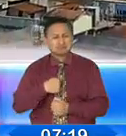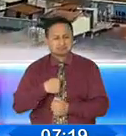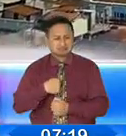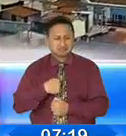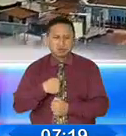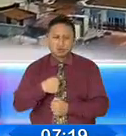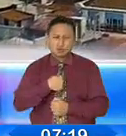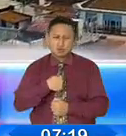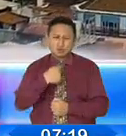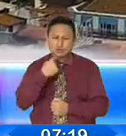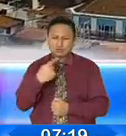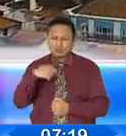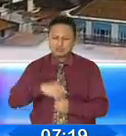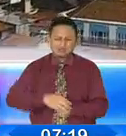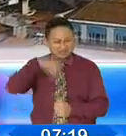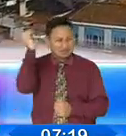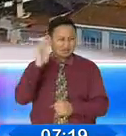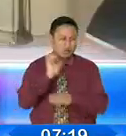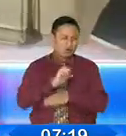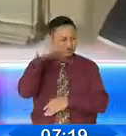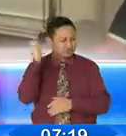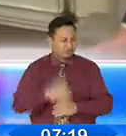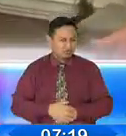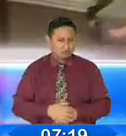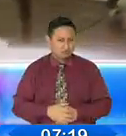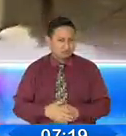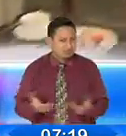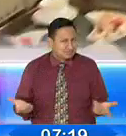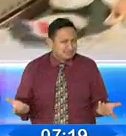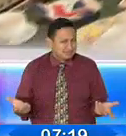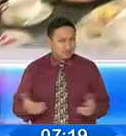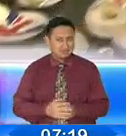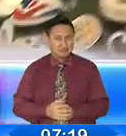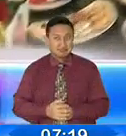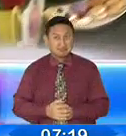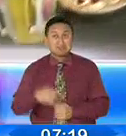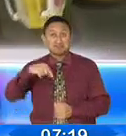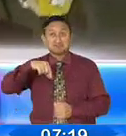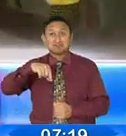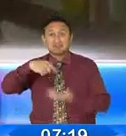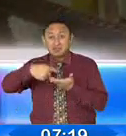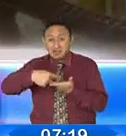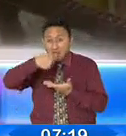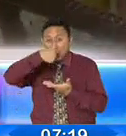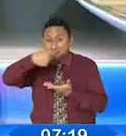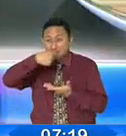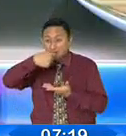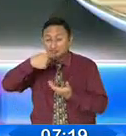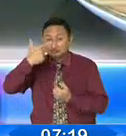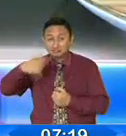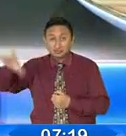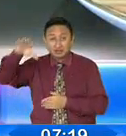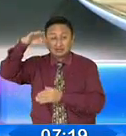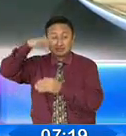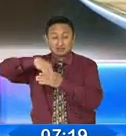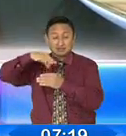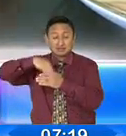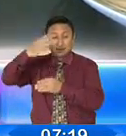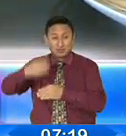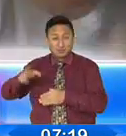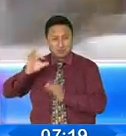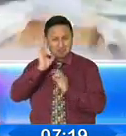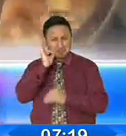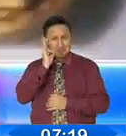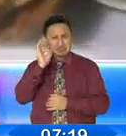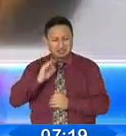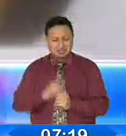renegamos del paraíso donde nacimos. Por eso, aunque estuvieron ricas las galletas europeas y el té inglés brindado por el embajador, creo